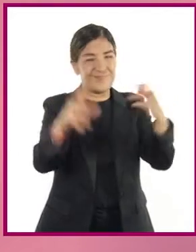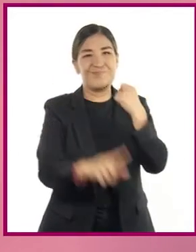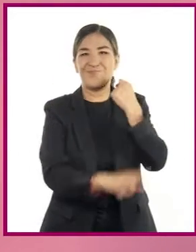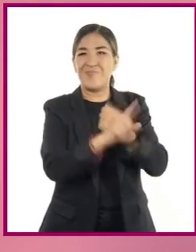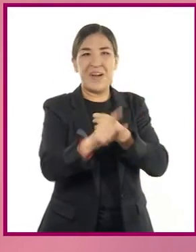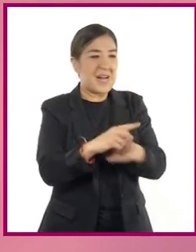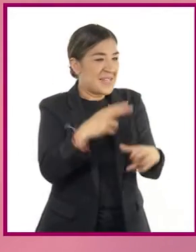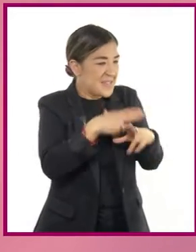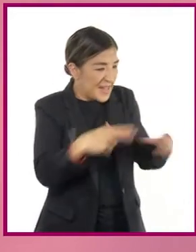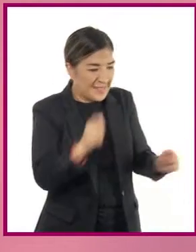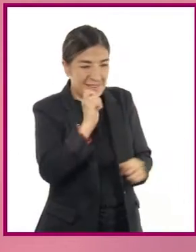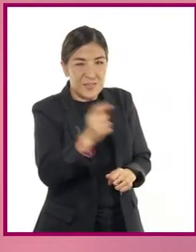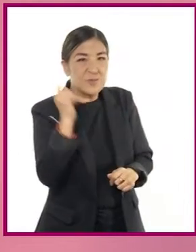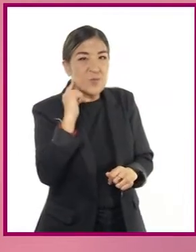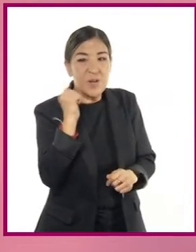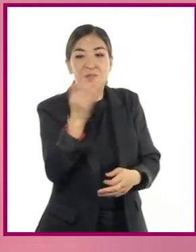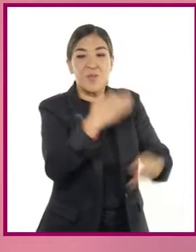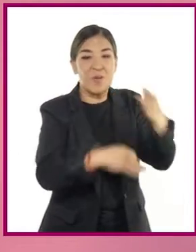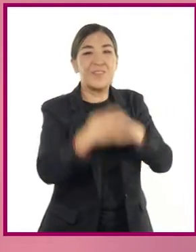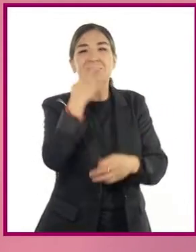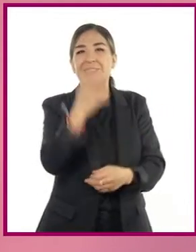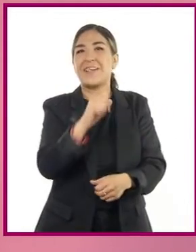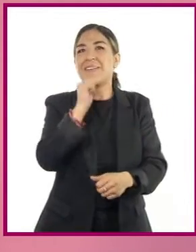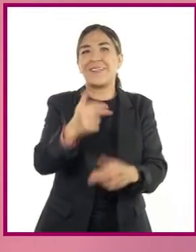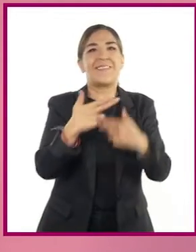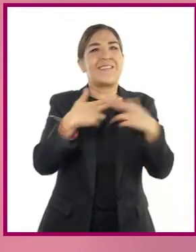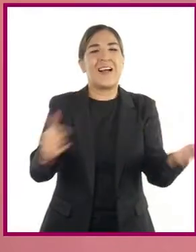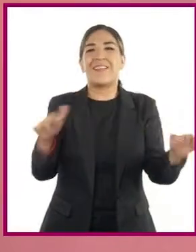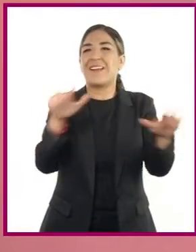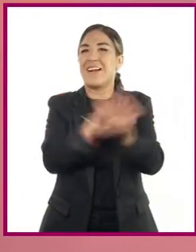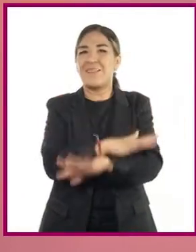se escuchaba. Gritábamos todos y nada cambiaba.